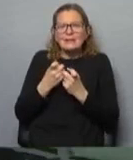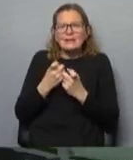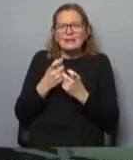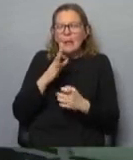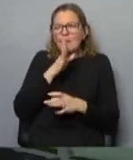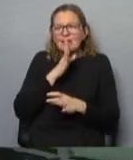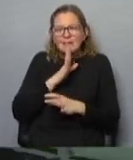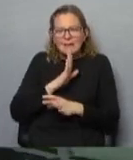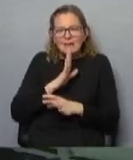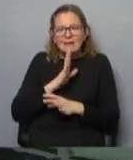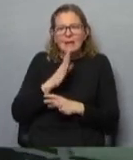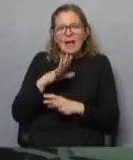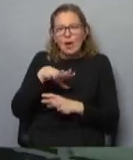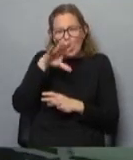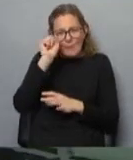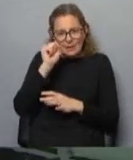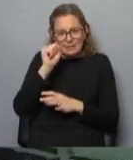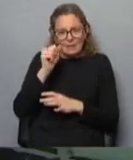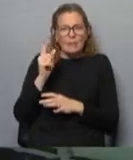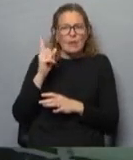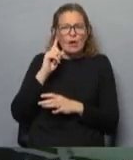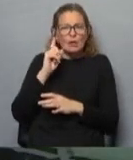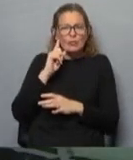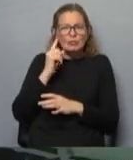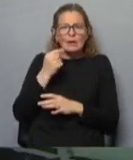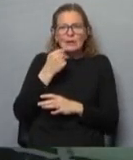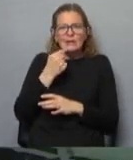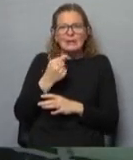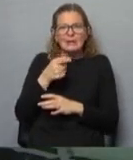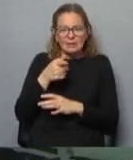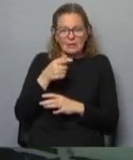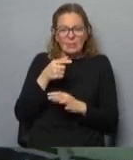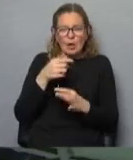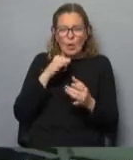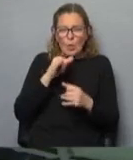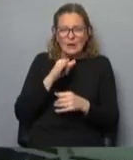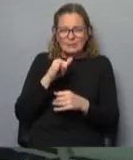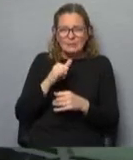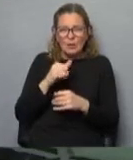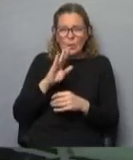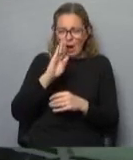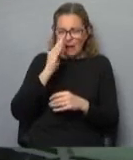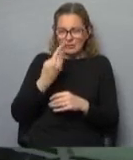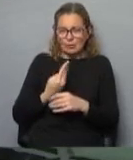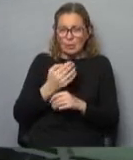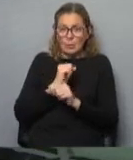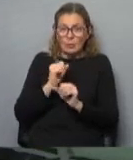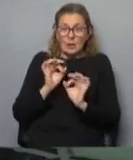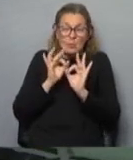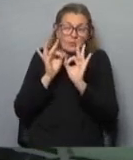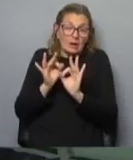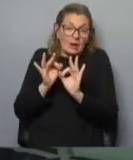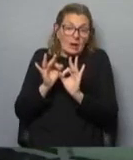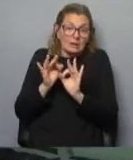paciencia y comprender vamos a escuchar qué es lo que nos menciona a ella vinculado a la actitud que podríamos llegar a